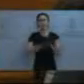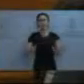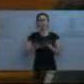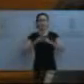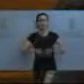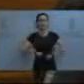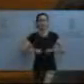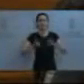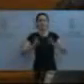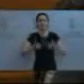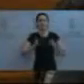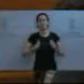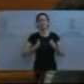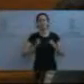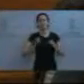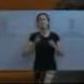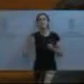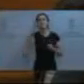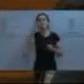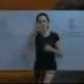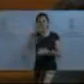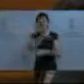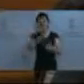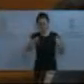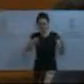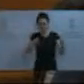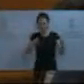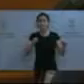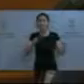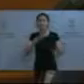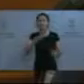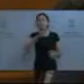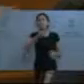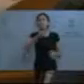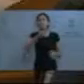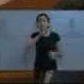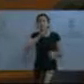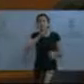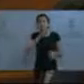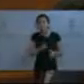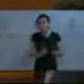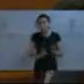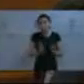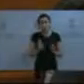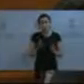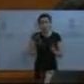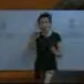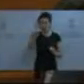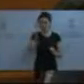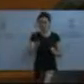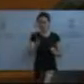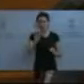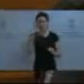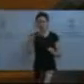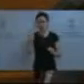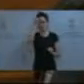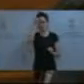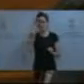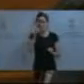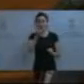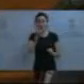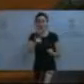la población y una orografía más que complicada. El caso de Cabrales, que usted